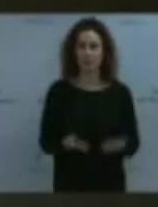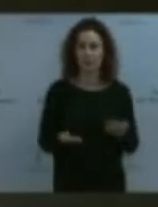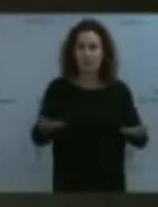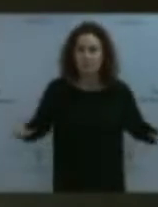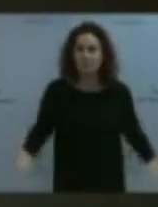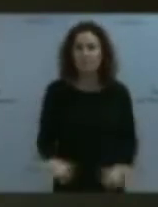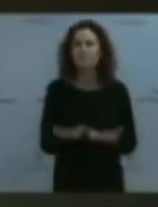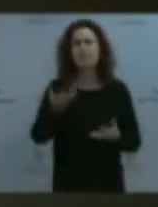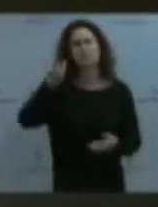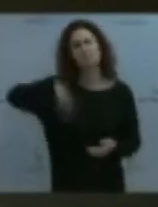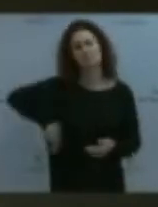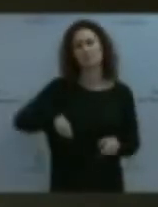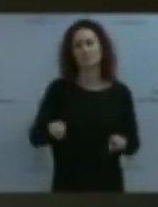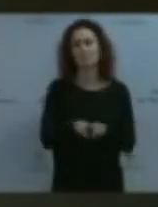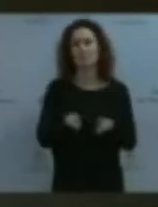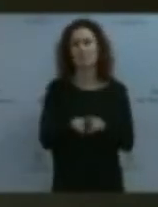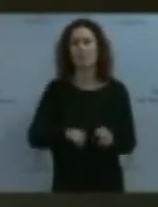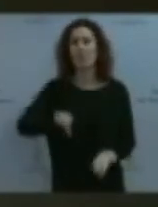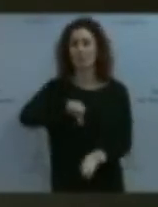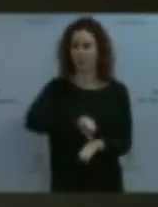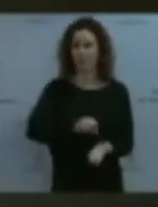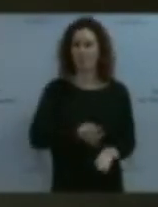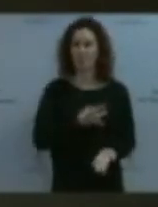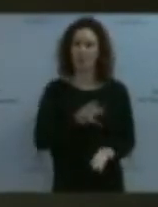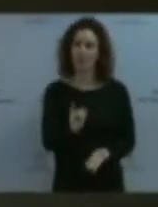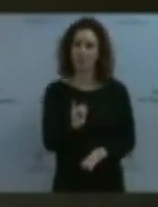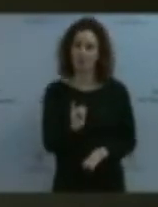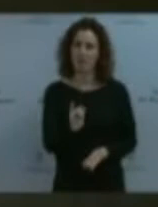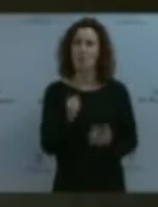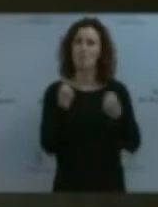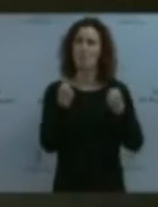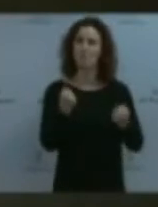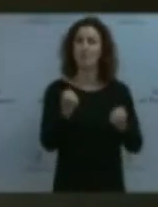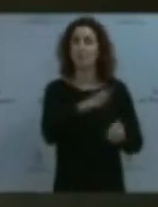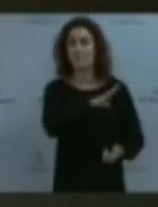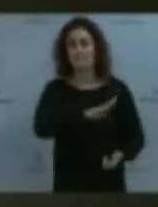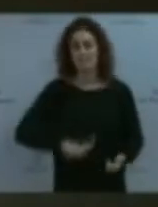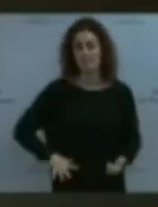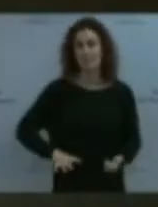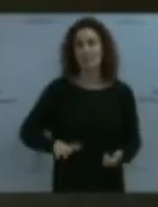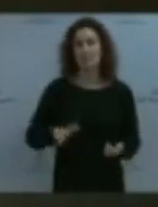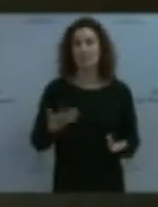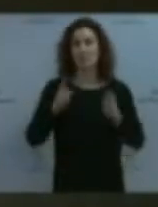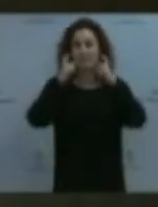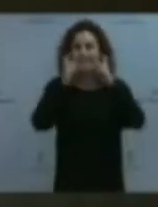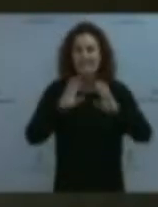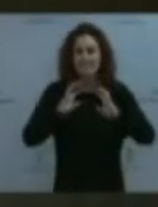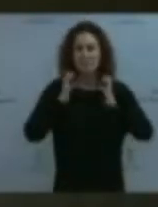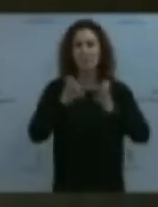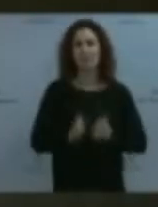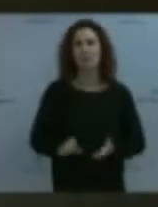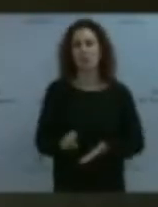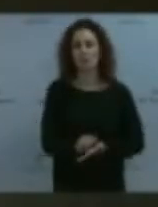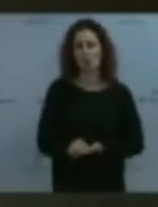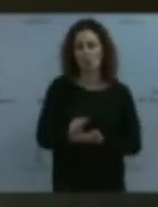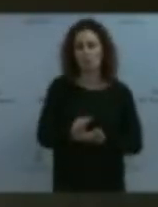ciudad residencial de Perlora. Mientras, está realizando un esfuerzo de mantenimiento y conservación que ha permitido consolidar